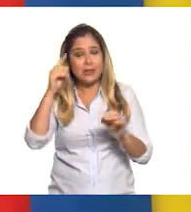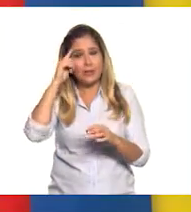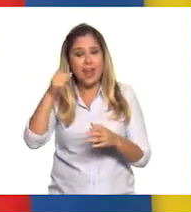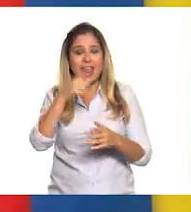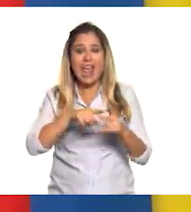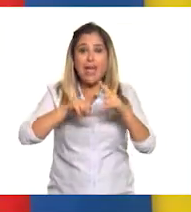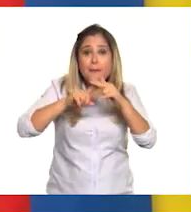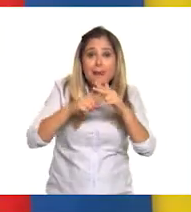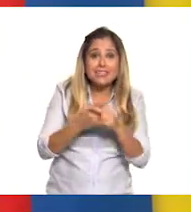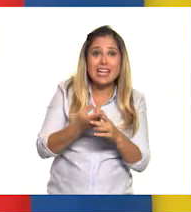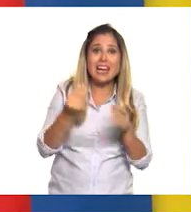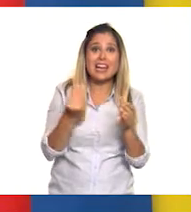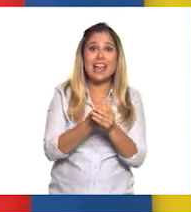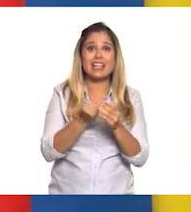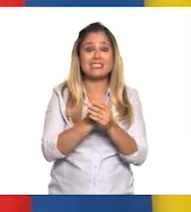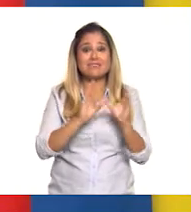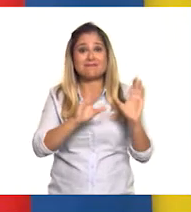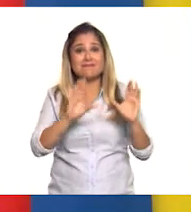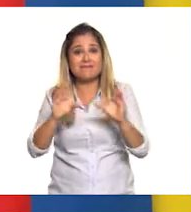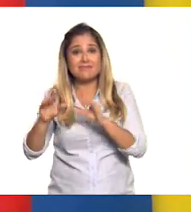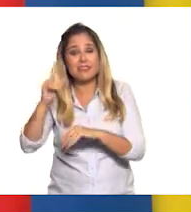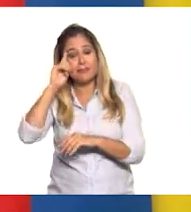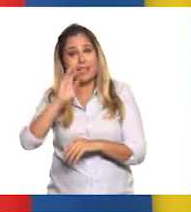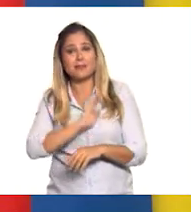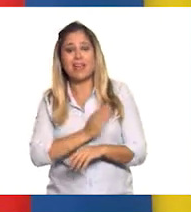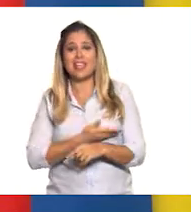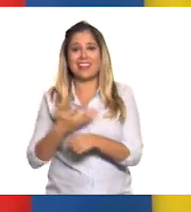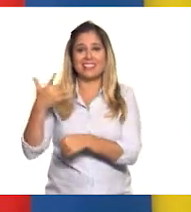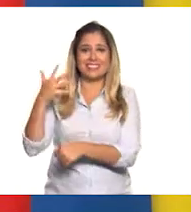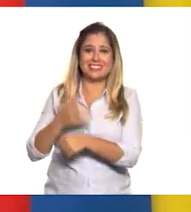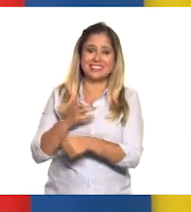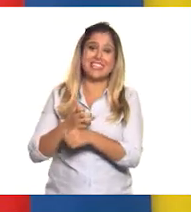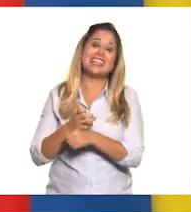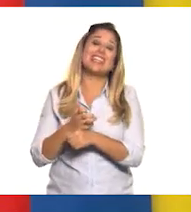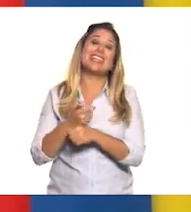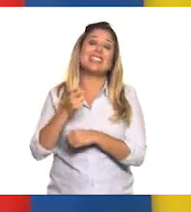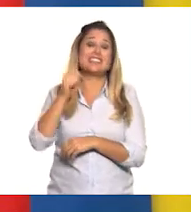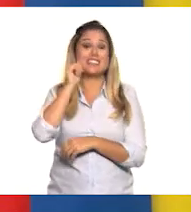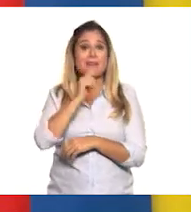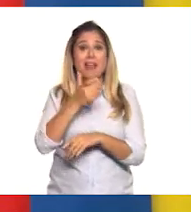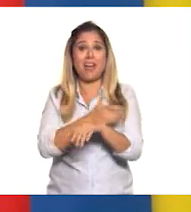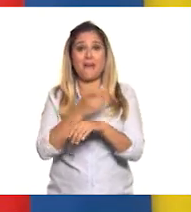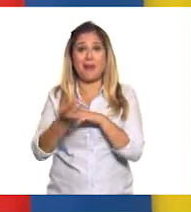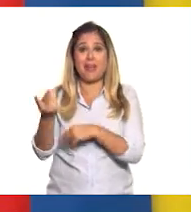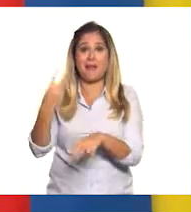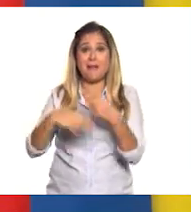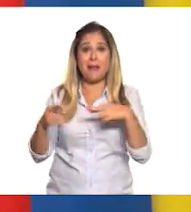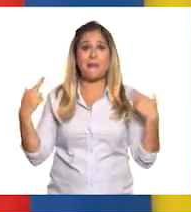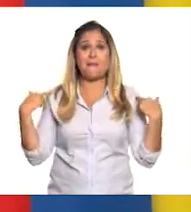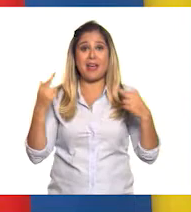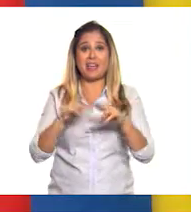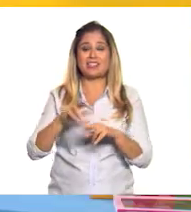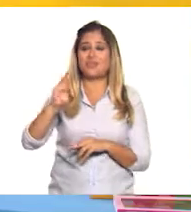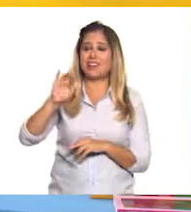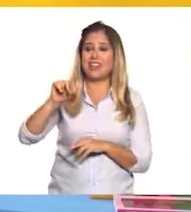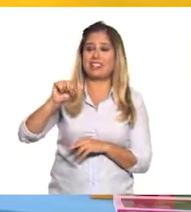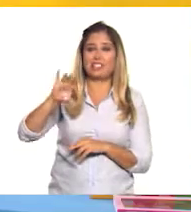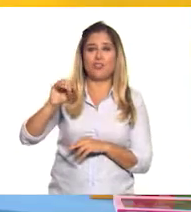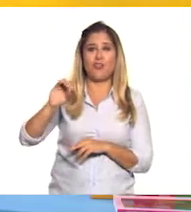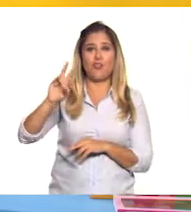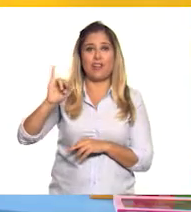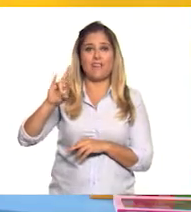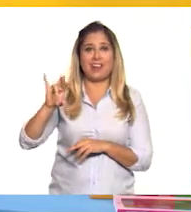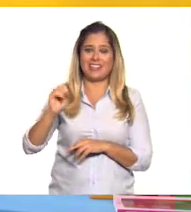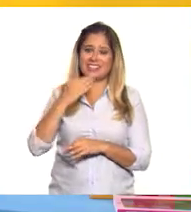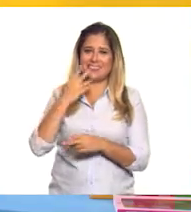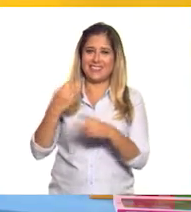comenzar con esta sesión de español para quinto grado. Y como siempre nos acompaña el maestro Francisco Olivares. Bienvenido, maestro. Muchas